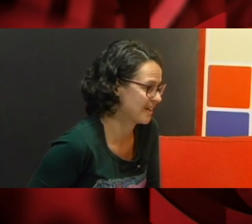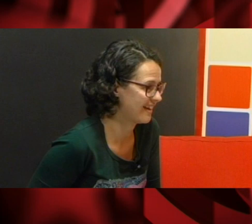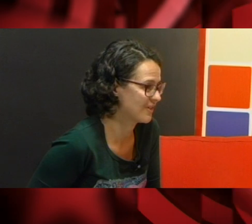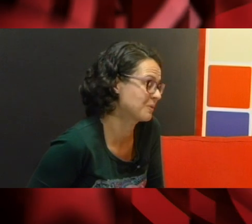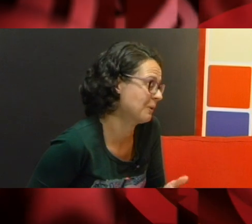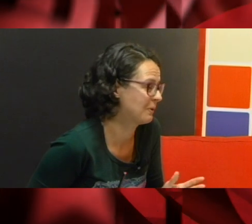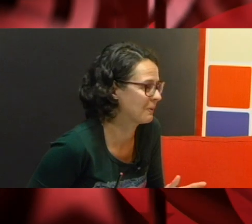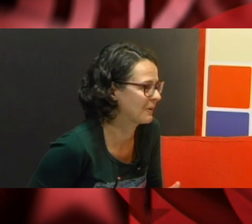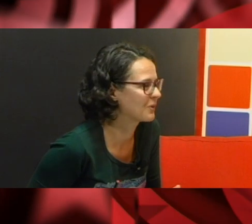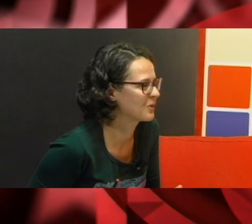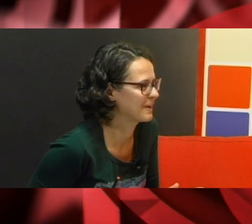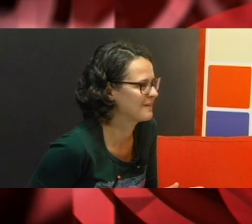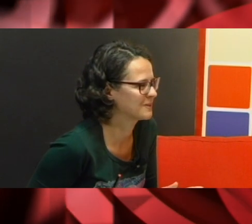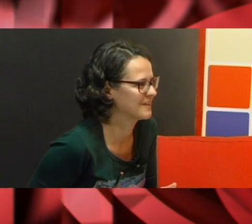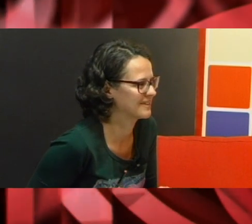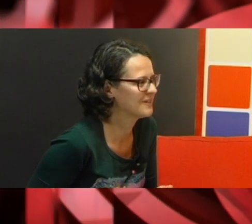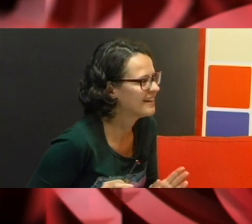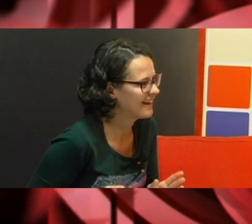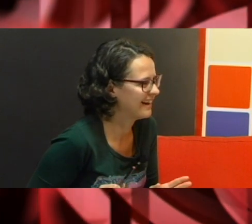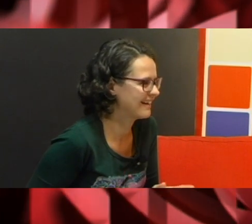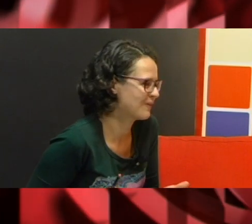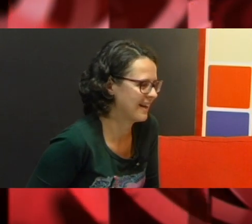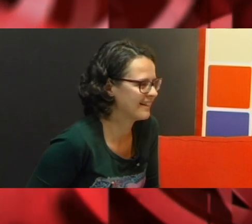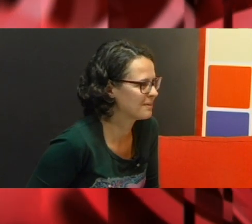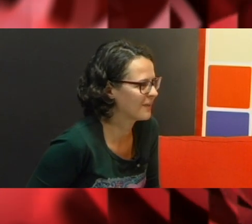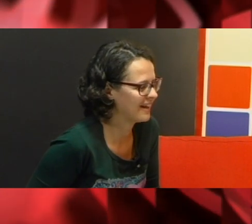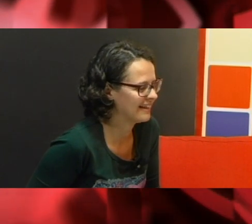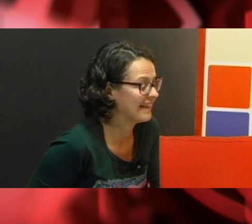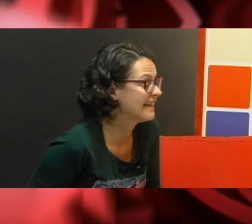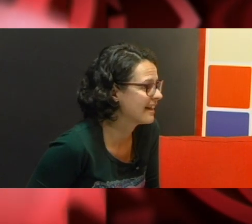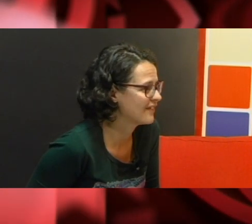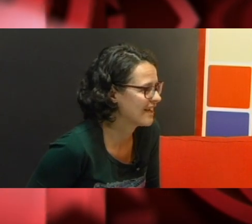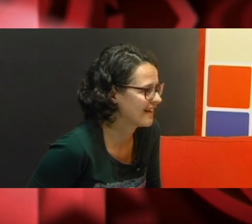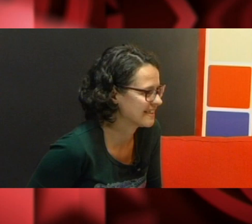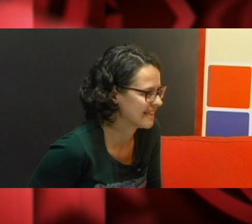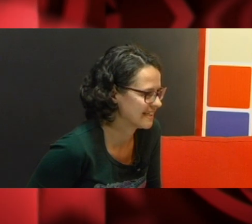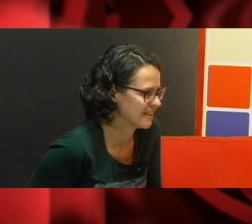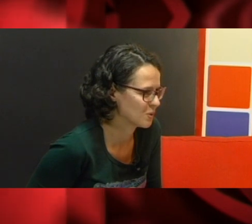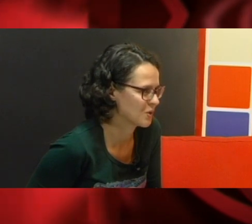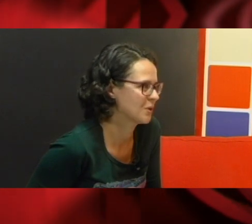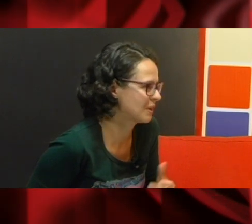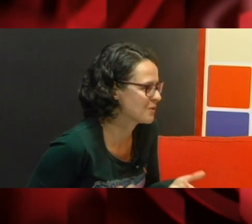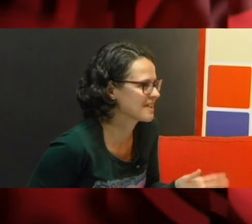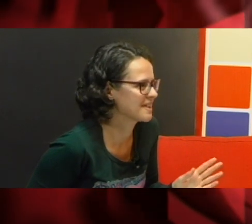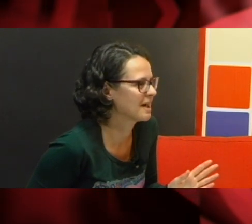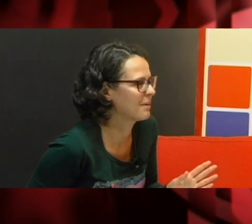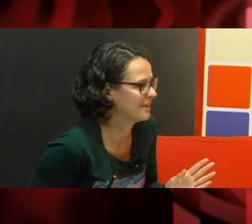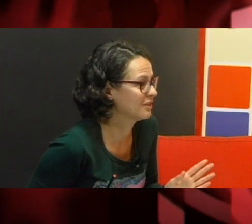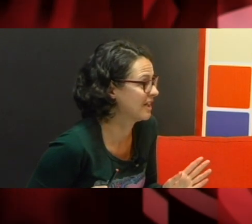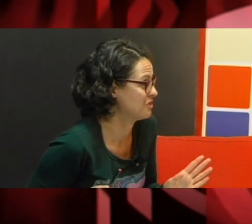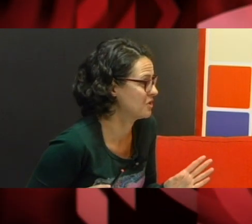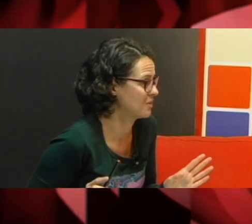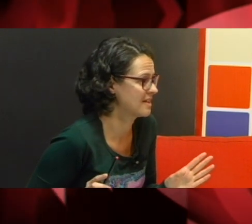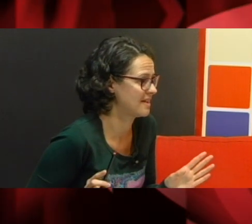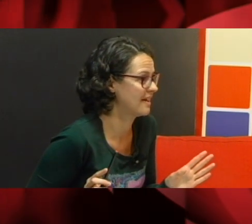discursos que yo pero yo creo que nos lo esperábamos todas cuál era el tipo de línea que iba a llevar ese discurso no otra cosa es que se siga permitiendo